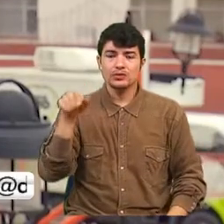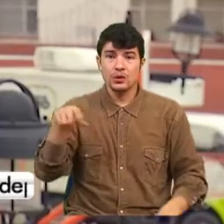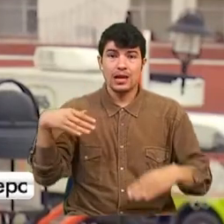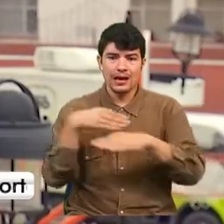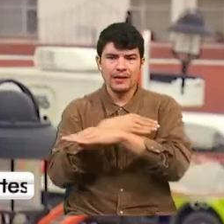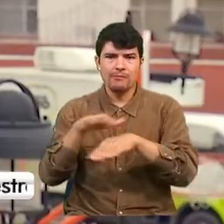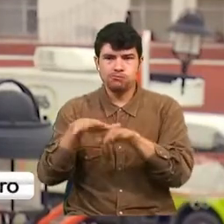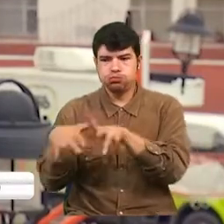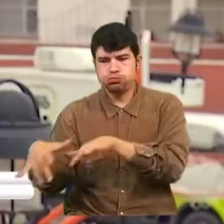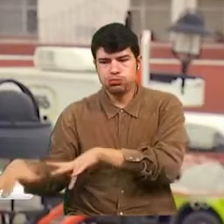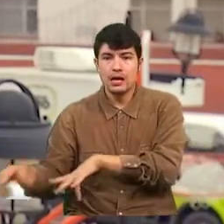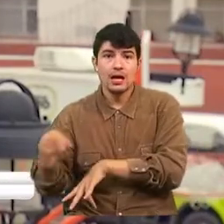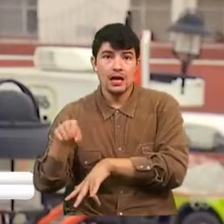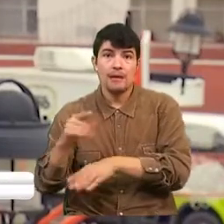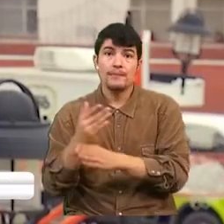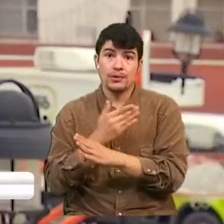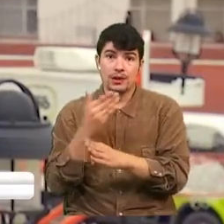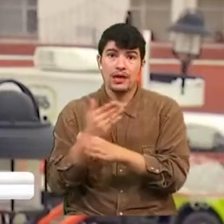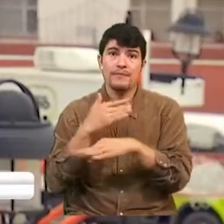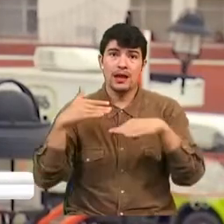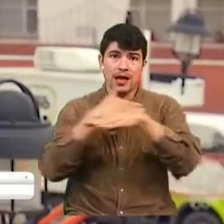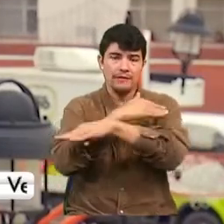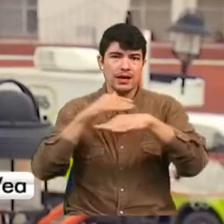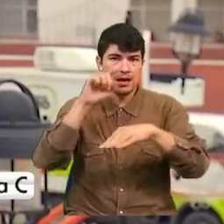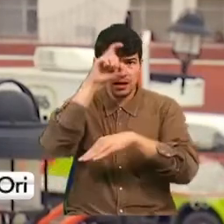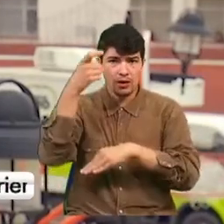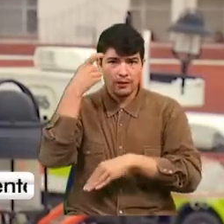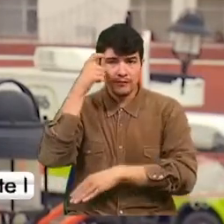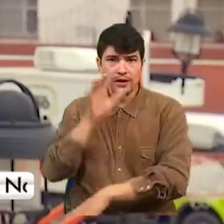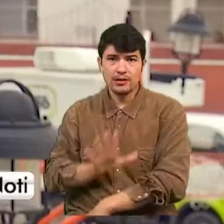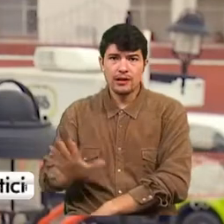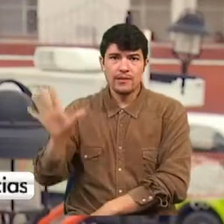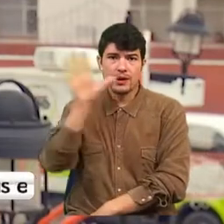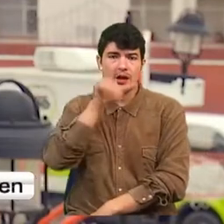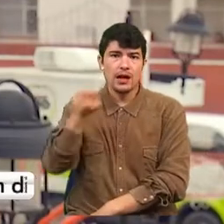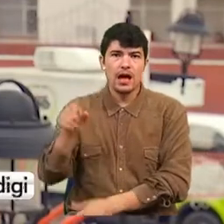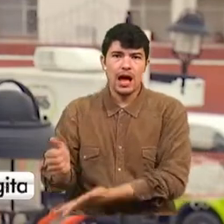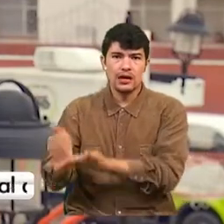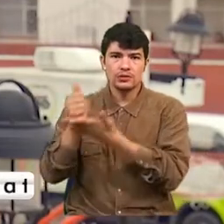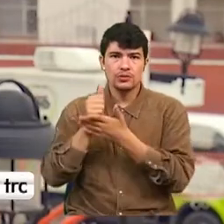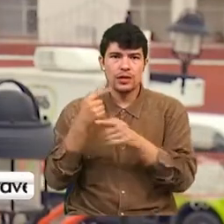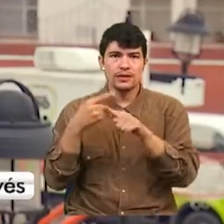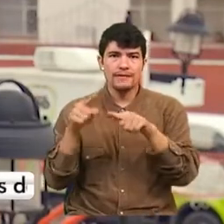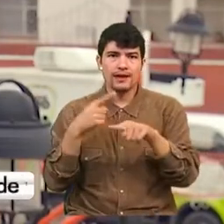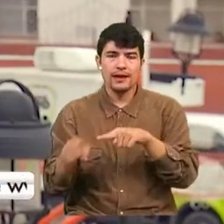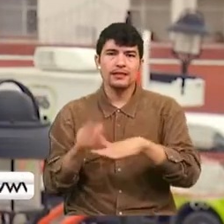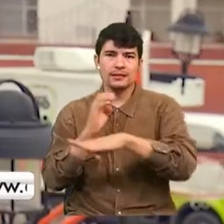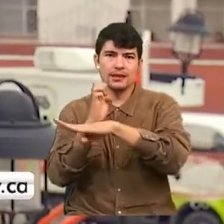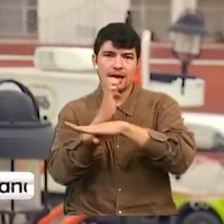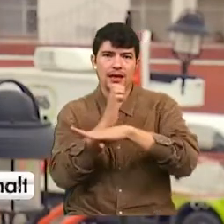vía tuvo grandes inconvenientes, el gobierno departamental con la ayuda de las diferentes autoridades del departamento de